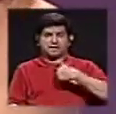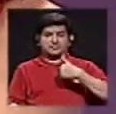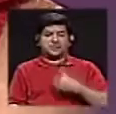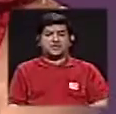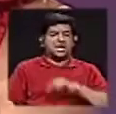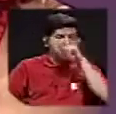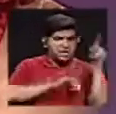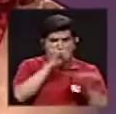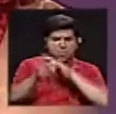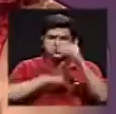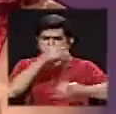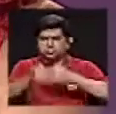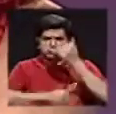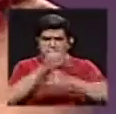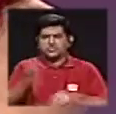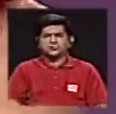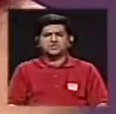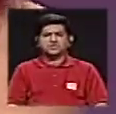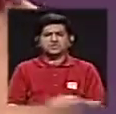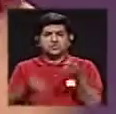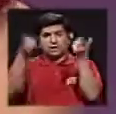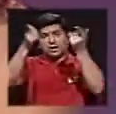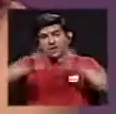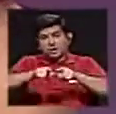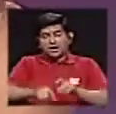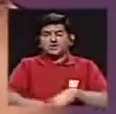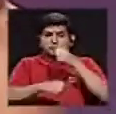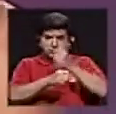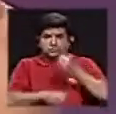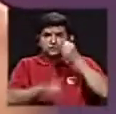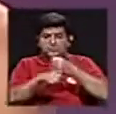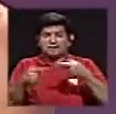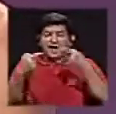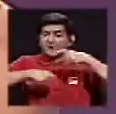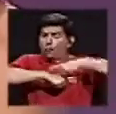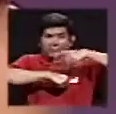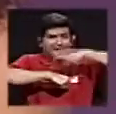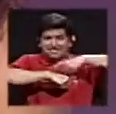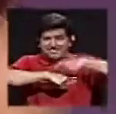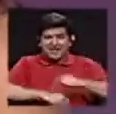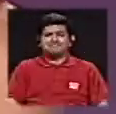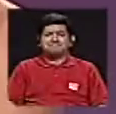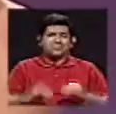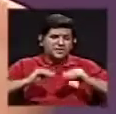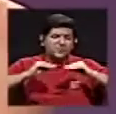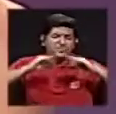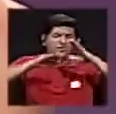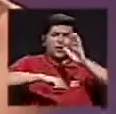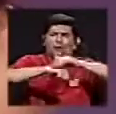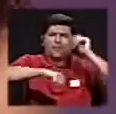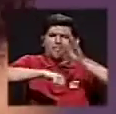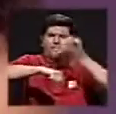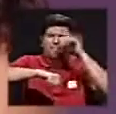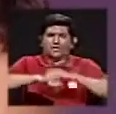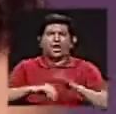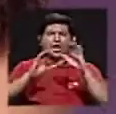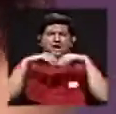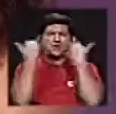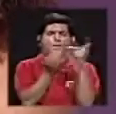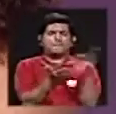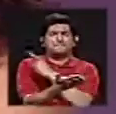consulta de los órganos trabajando contra el tiempo en una madrugada convocamos a los comités